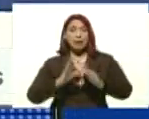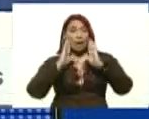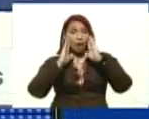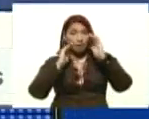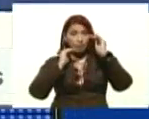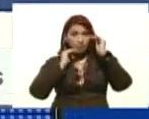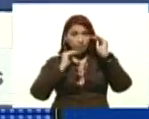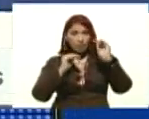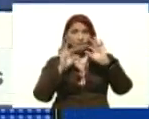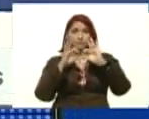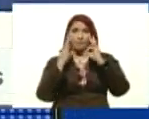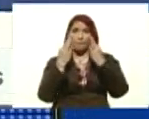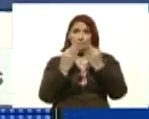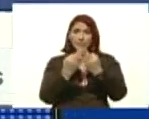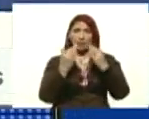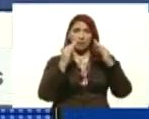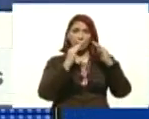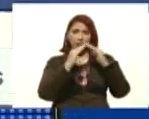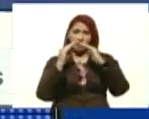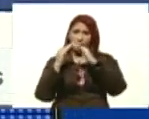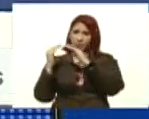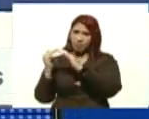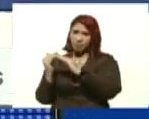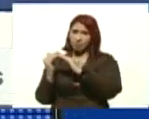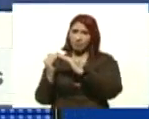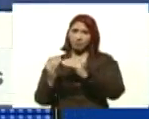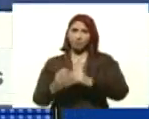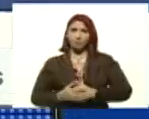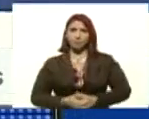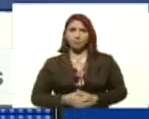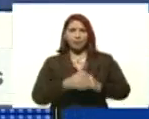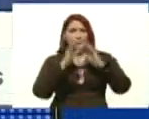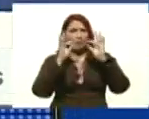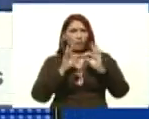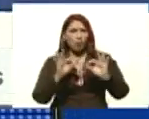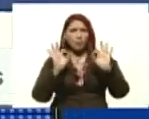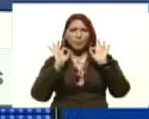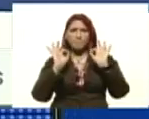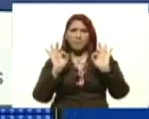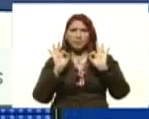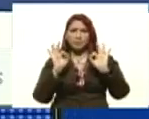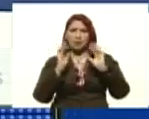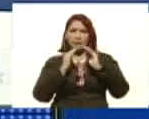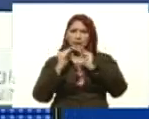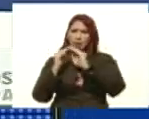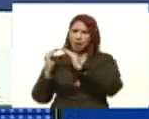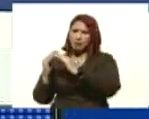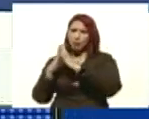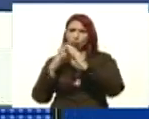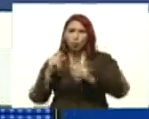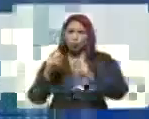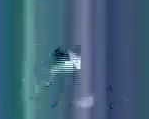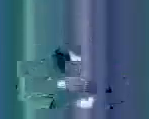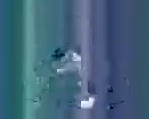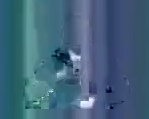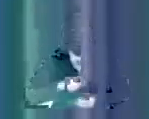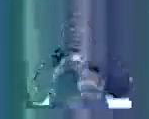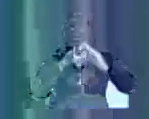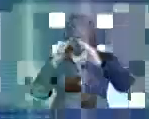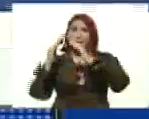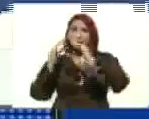Atender a la familia, al hogar. De manera especial al hogar, todas las necesidades de los hogares